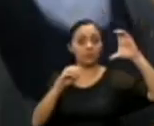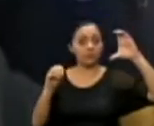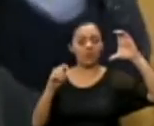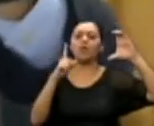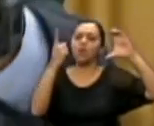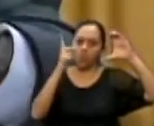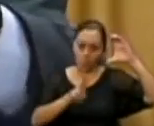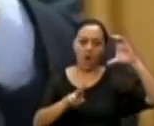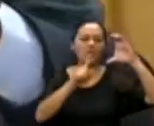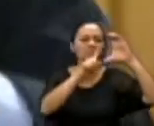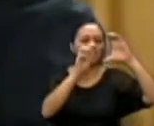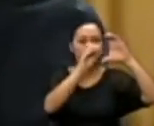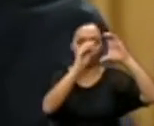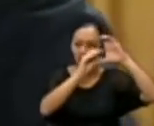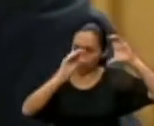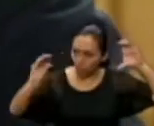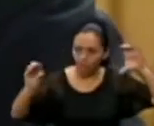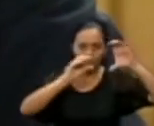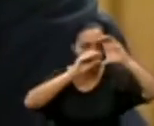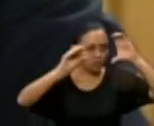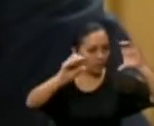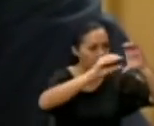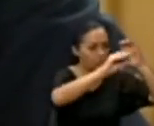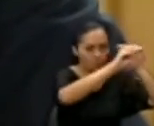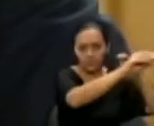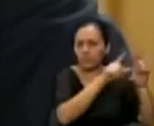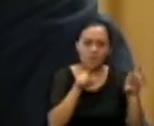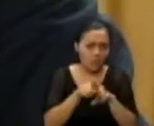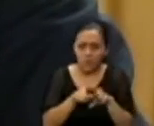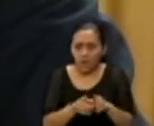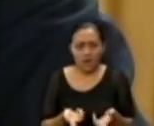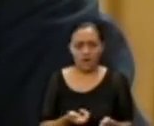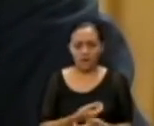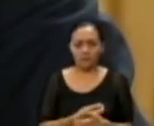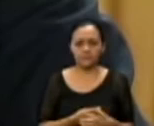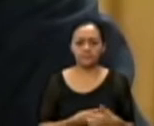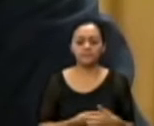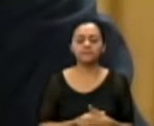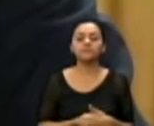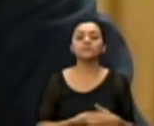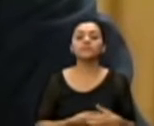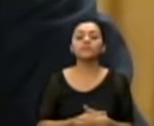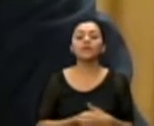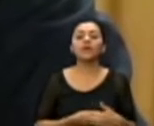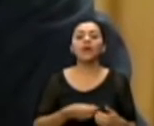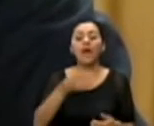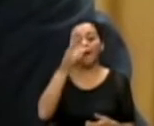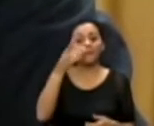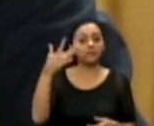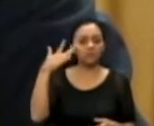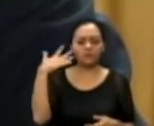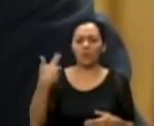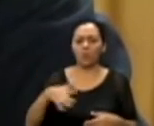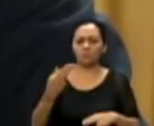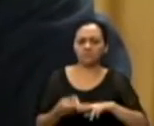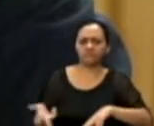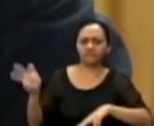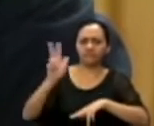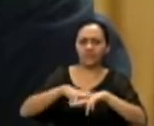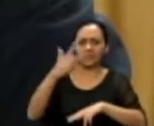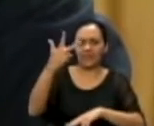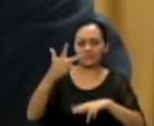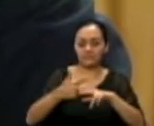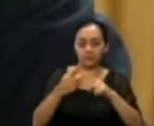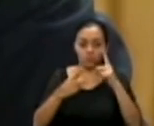la aumenta 100 por ciento el ingreso por esos rubros a los gobiernos locales en la amazonía pertinente se ha triplicado la asignación al gobierno